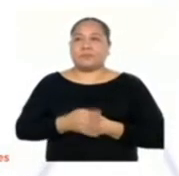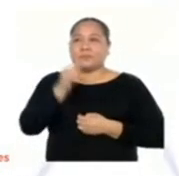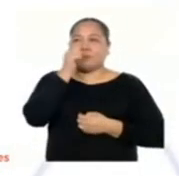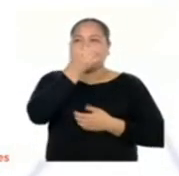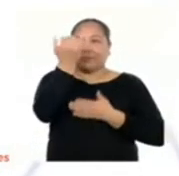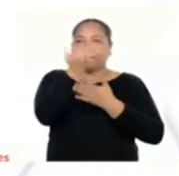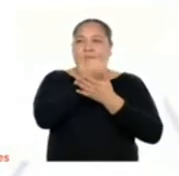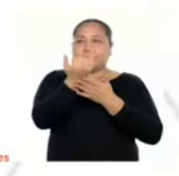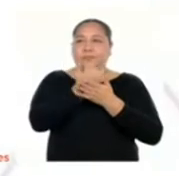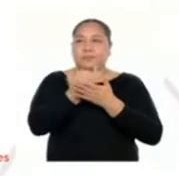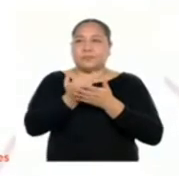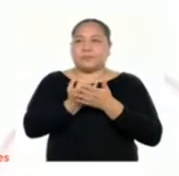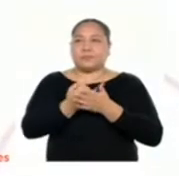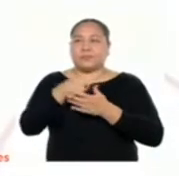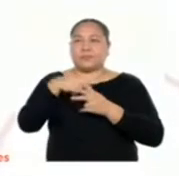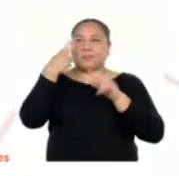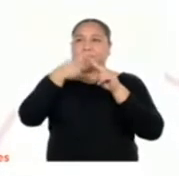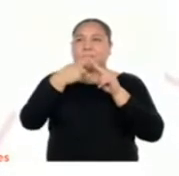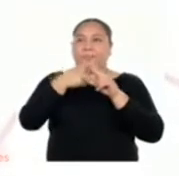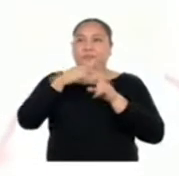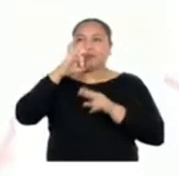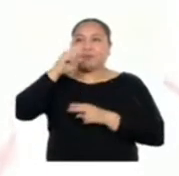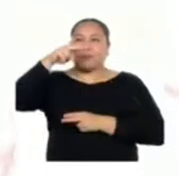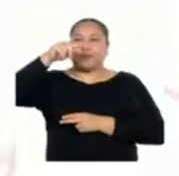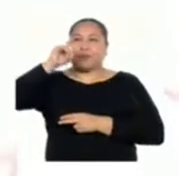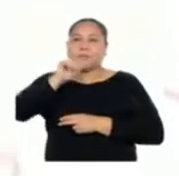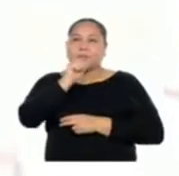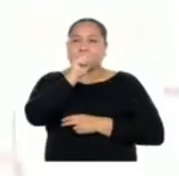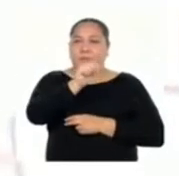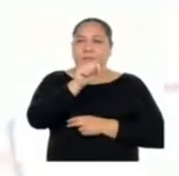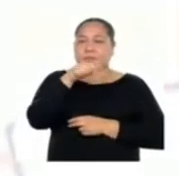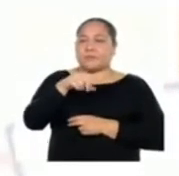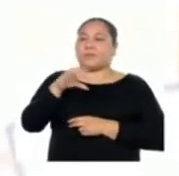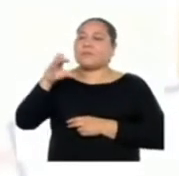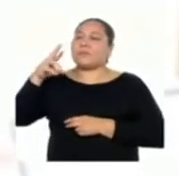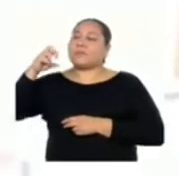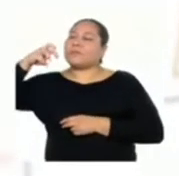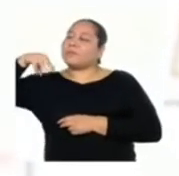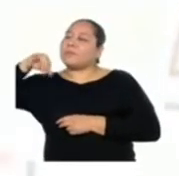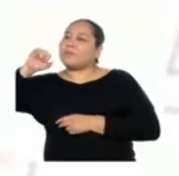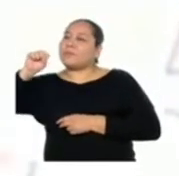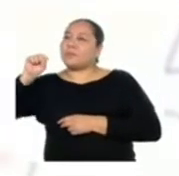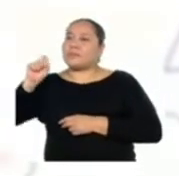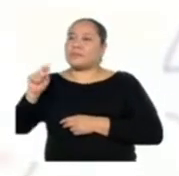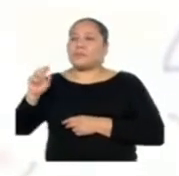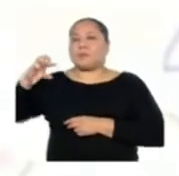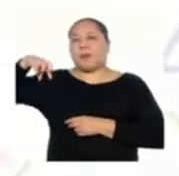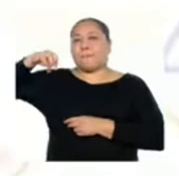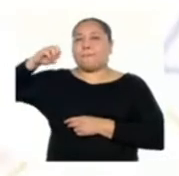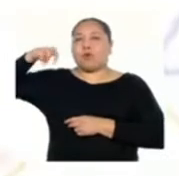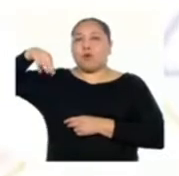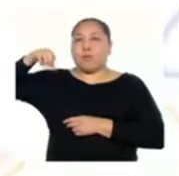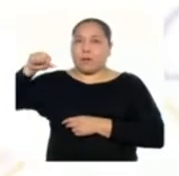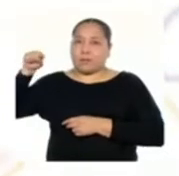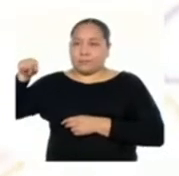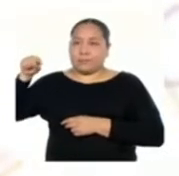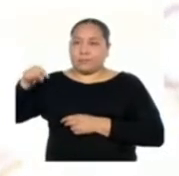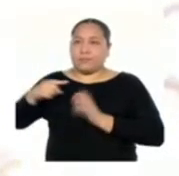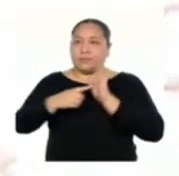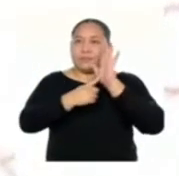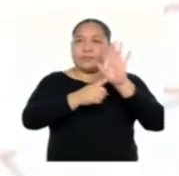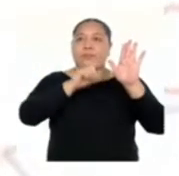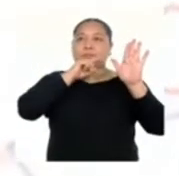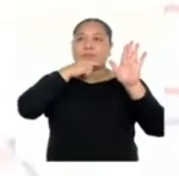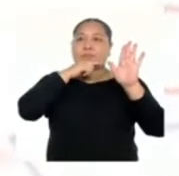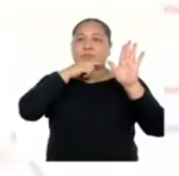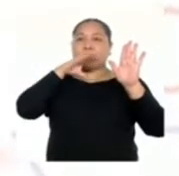Esta ilustración, a la que llamaremos Fuente A, del cronista Guamán Poma de Ayala, nos muestra una